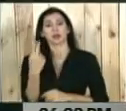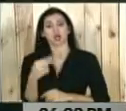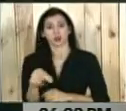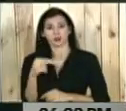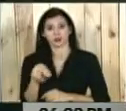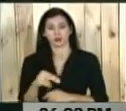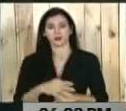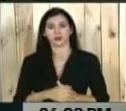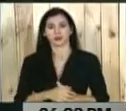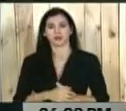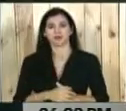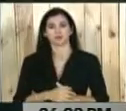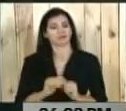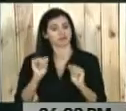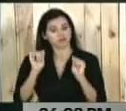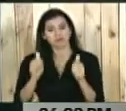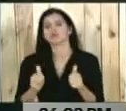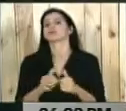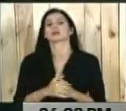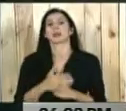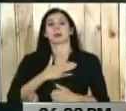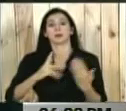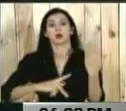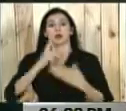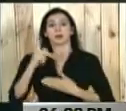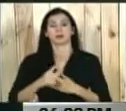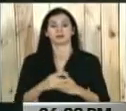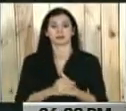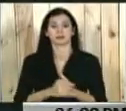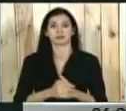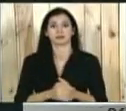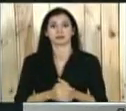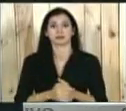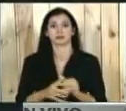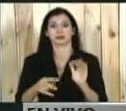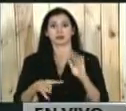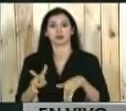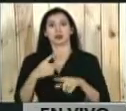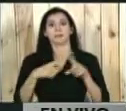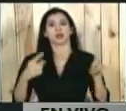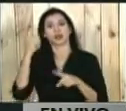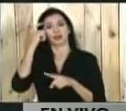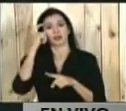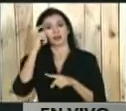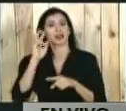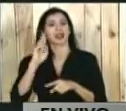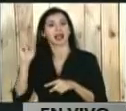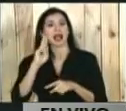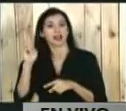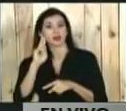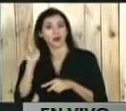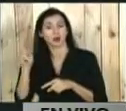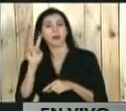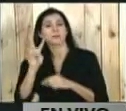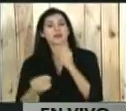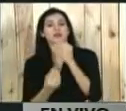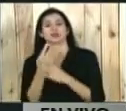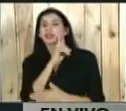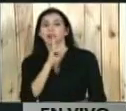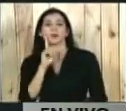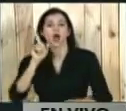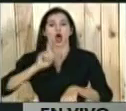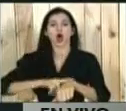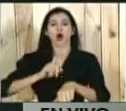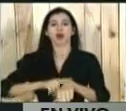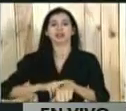noviembre, arranco mi programa a las 12 del mediodía por Radio Miraflores, se va a llamar La Hora de